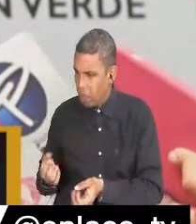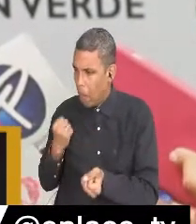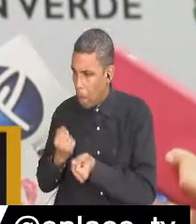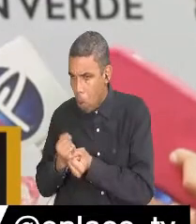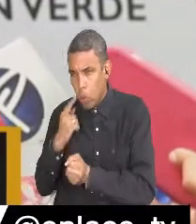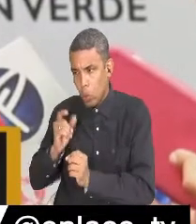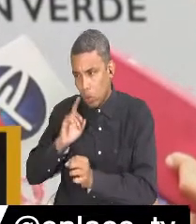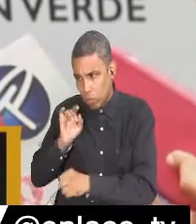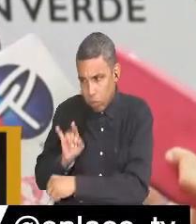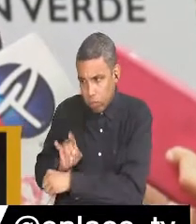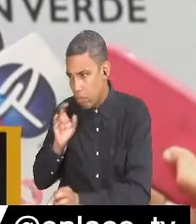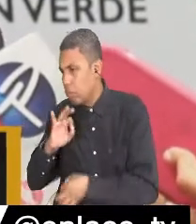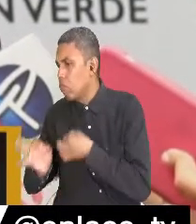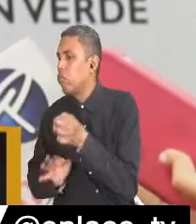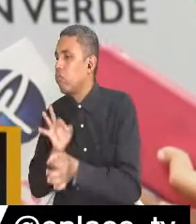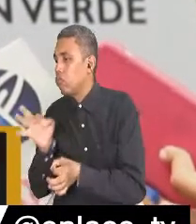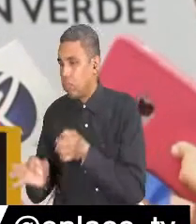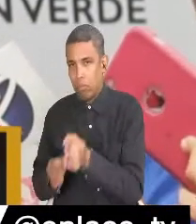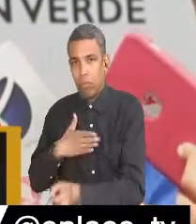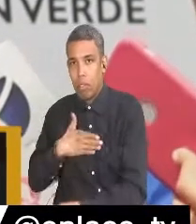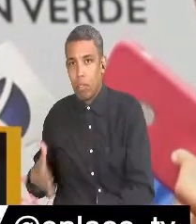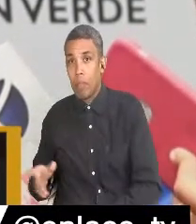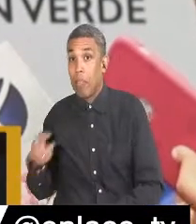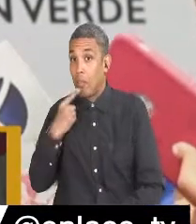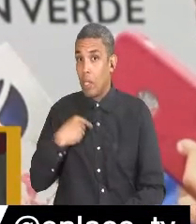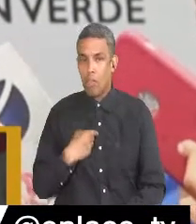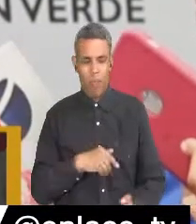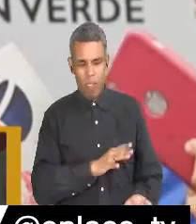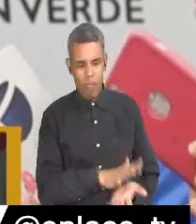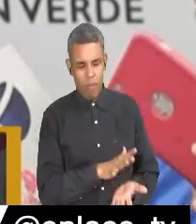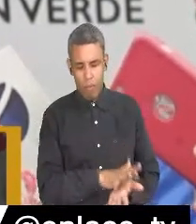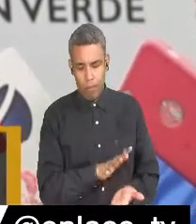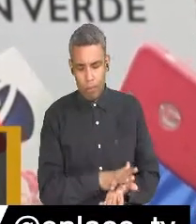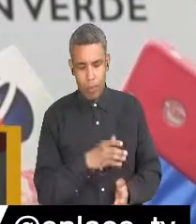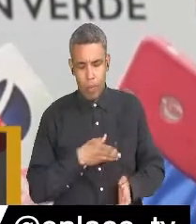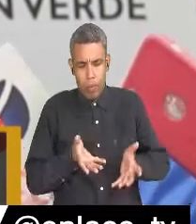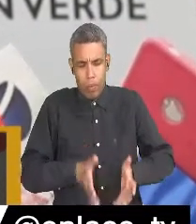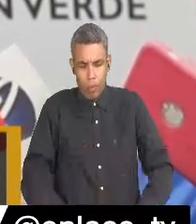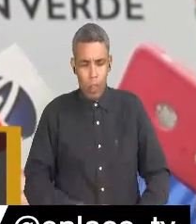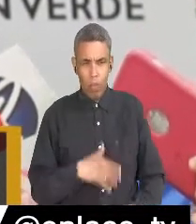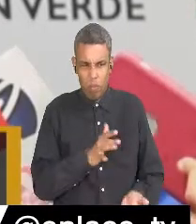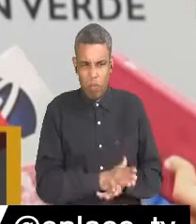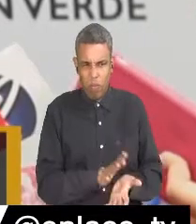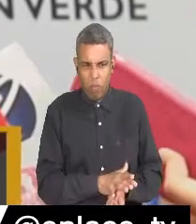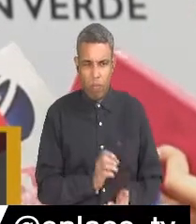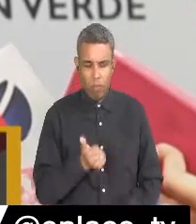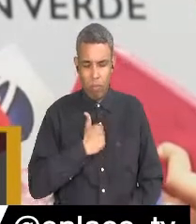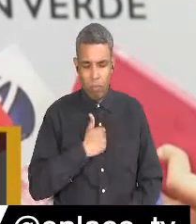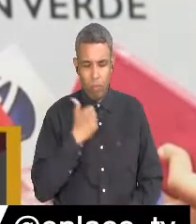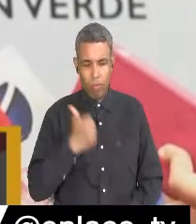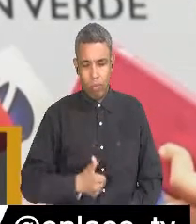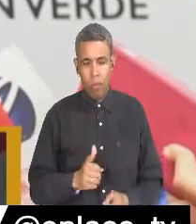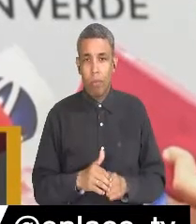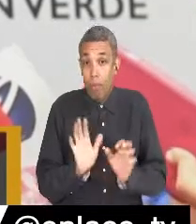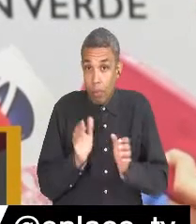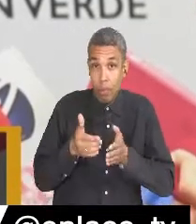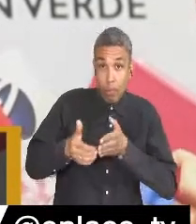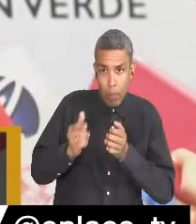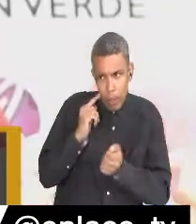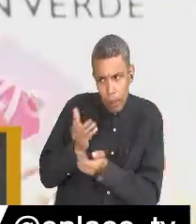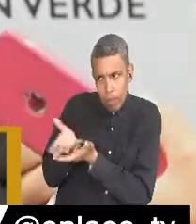él manifestó que no la quería, pero sí lo hemos acompañado permanentemente con comunicación y con unidades del Gaula orientándolo